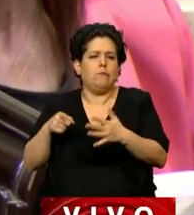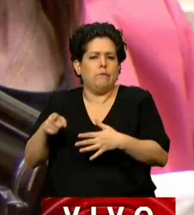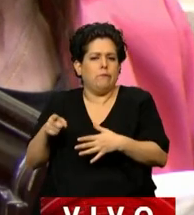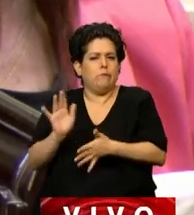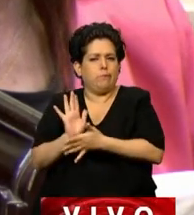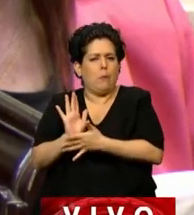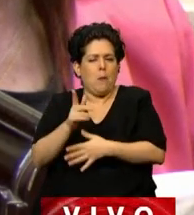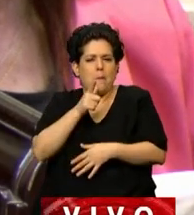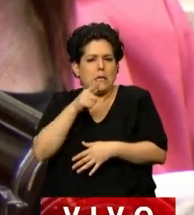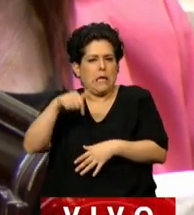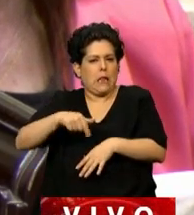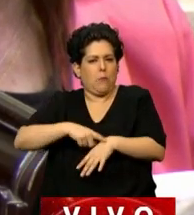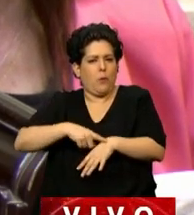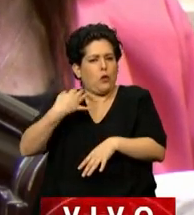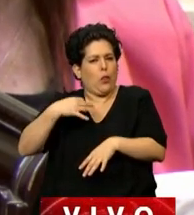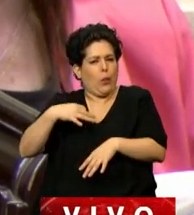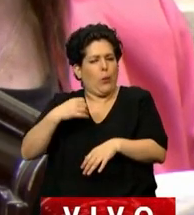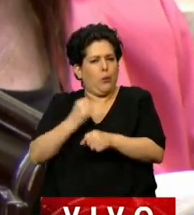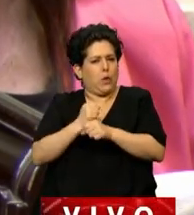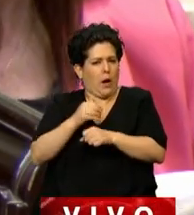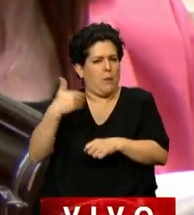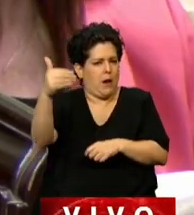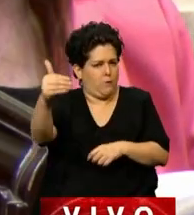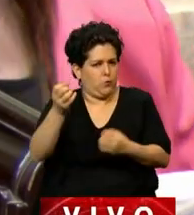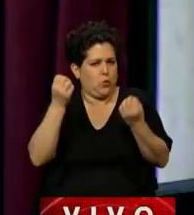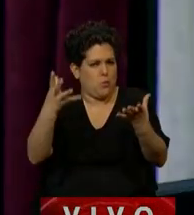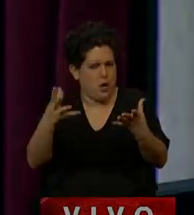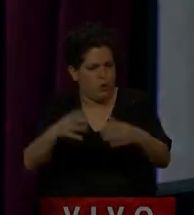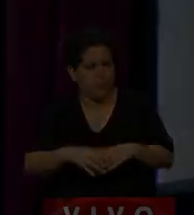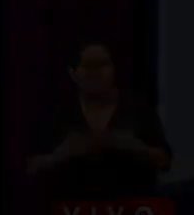son tiempos donde tenemos que trabajar mucho por delante. Gracias. Gracias, diputado Orrego.